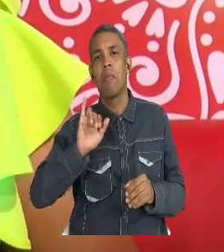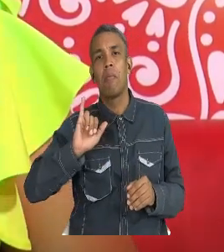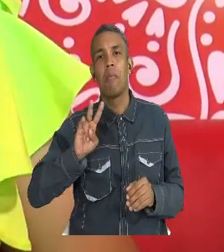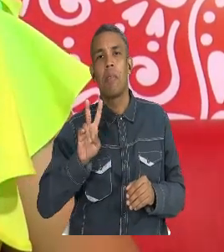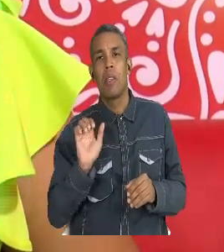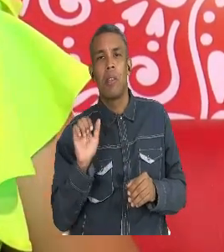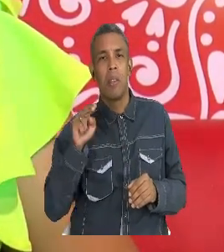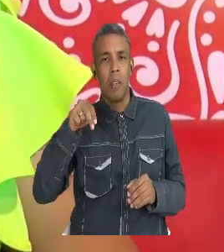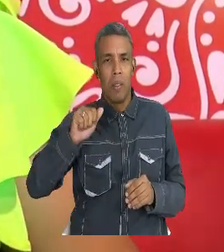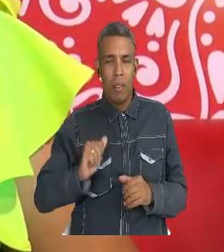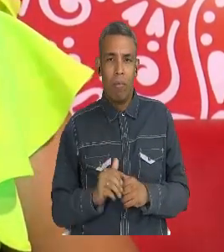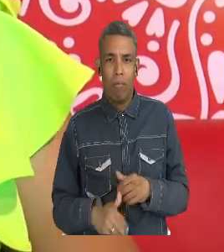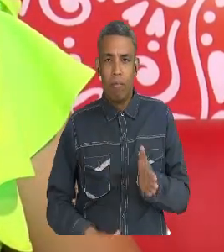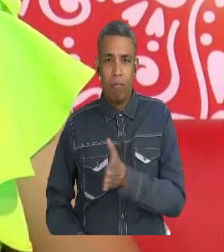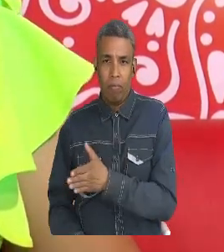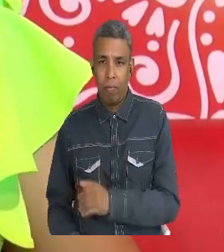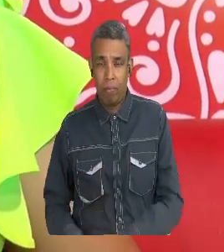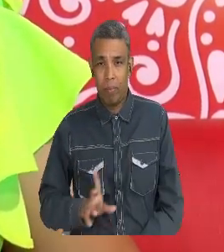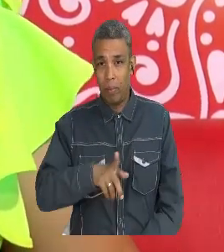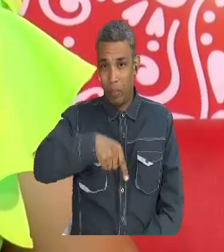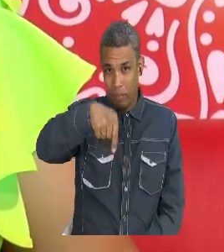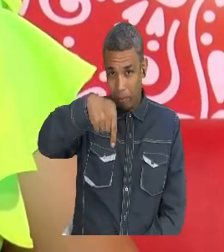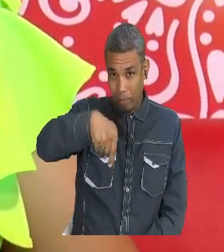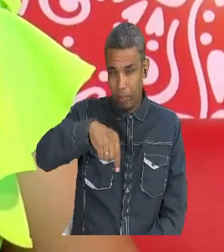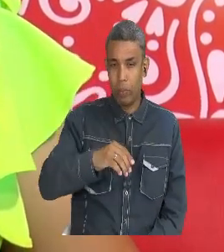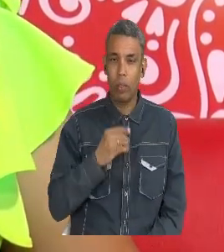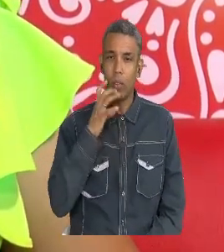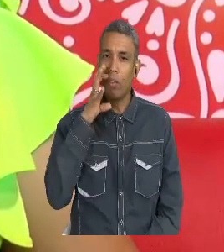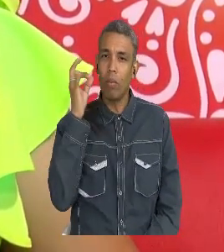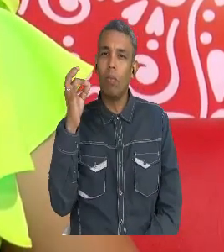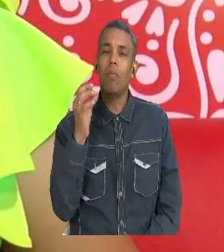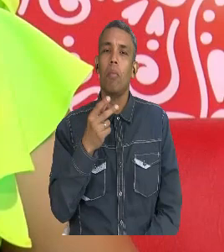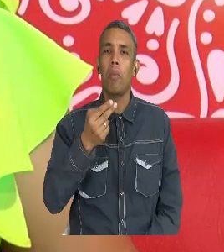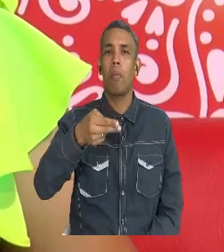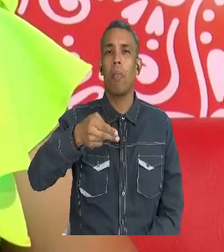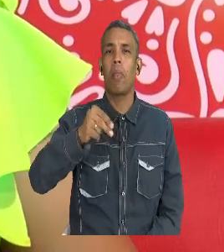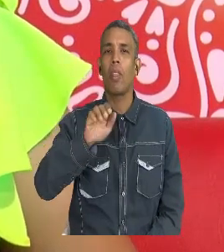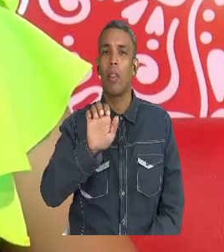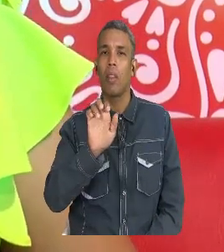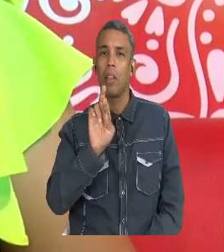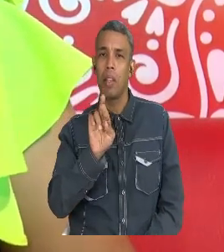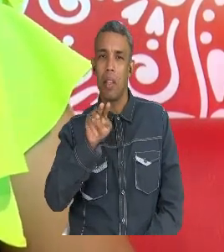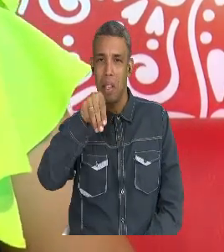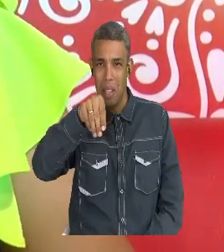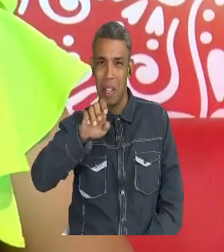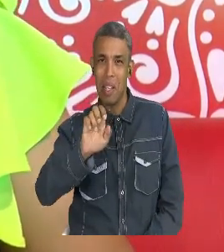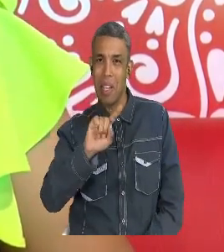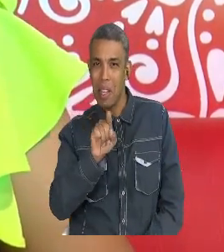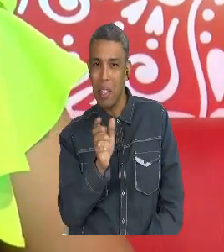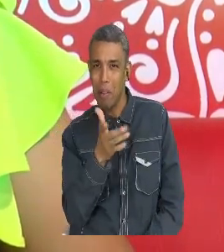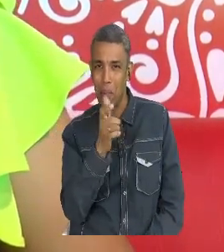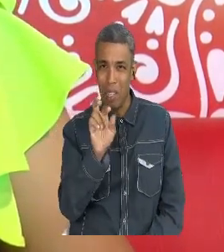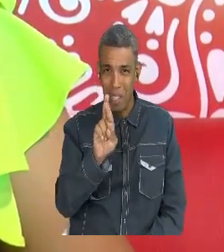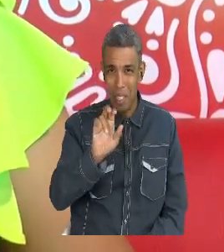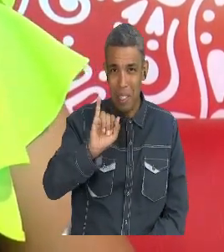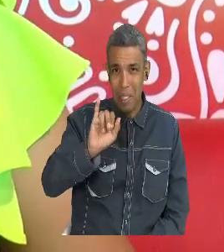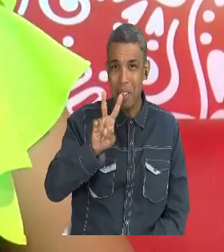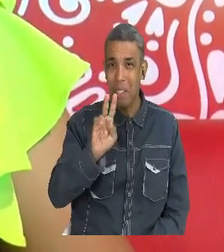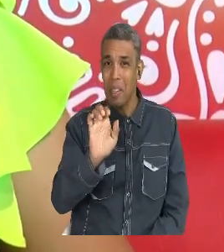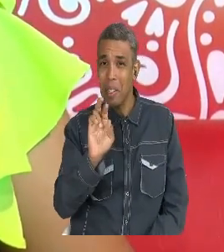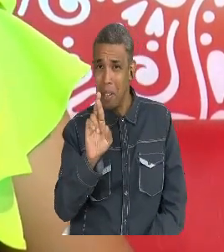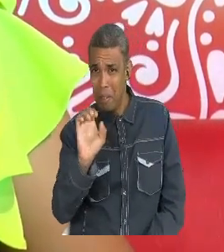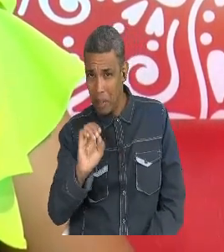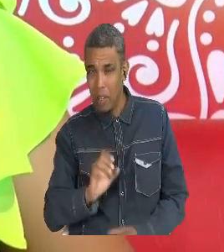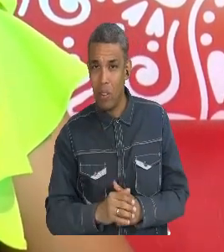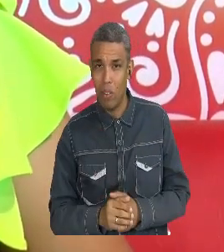la cervecería Hermes Rivero. Él se va a presentar aquí en nuestro establecimiento y por supuesto toda la comunidad de Barranca Bermeja